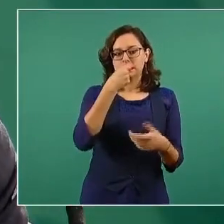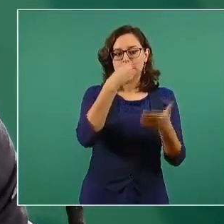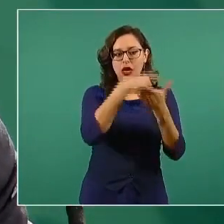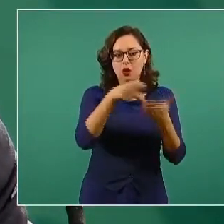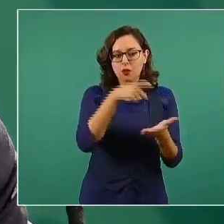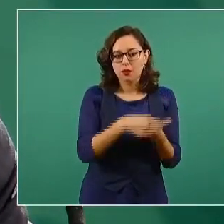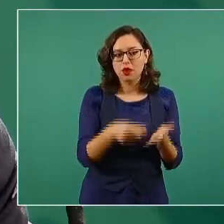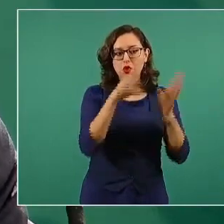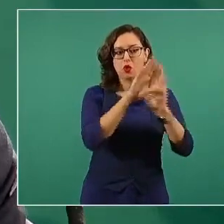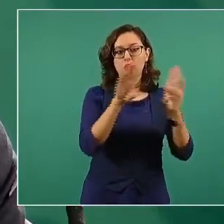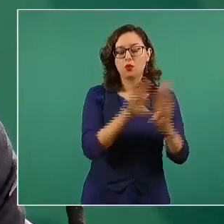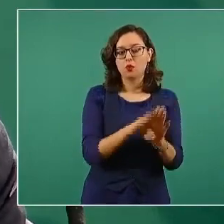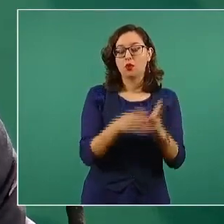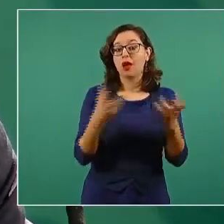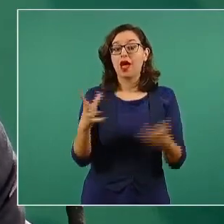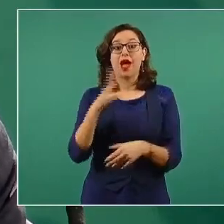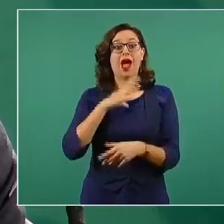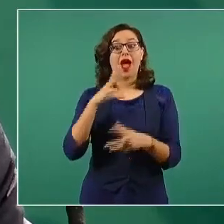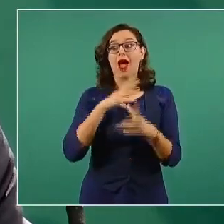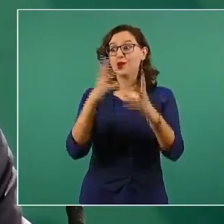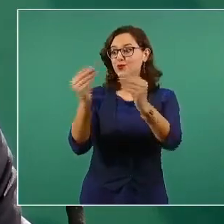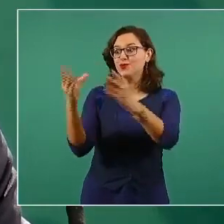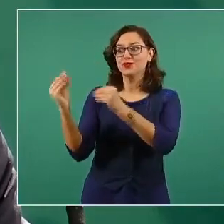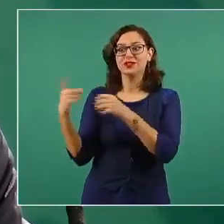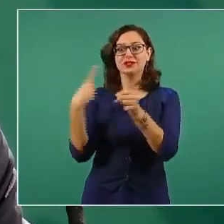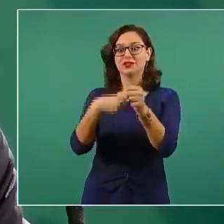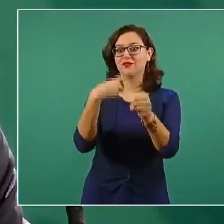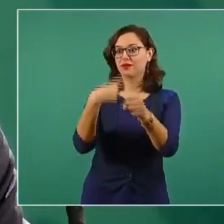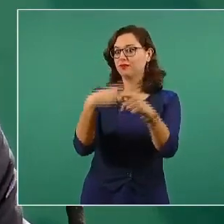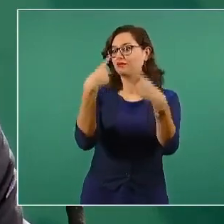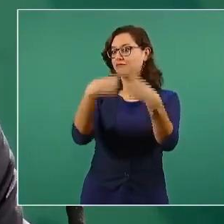atender, que requieren destinar recursos,